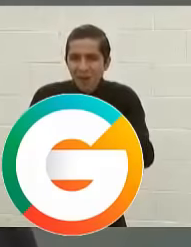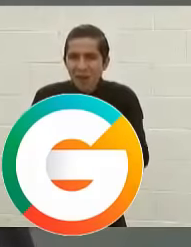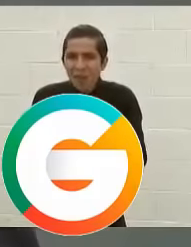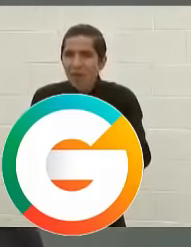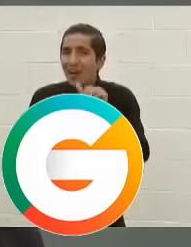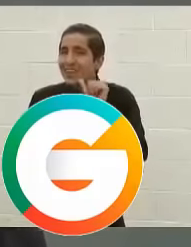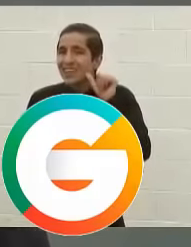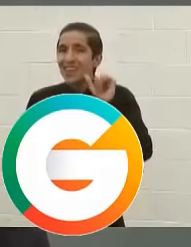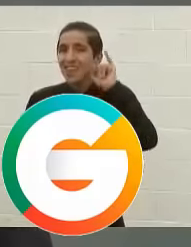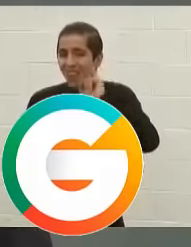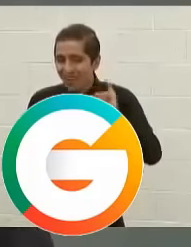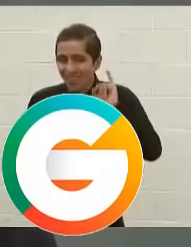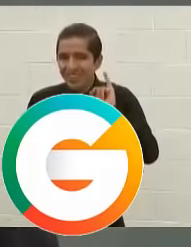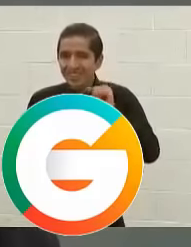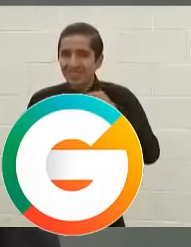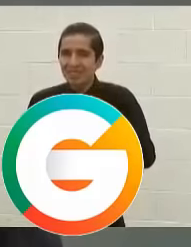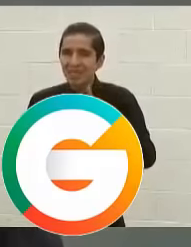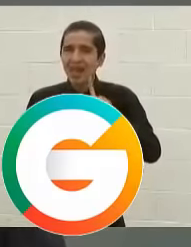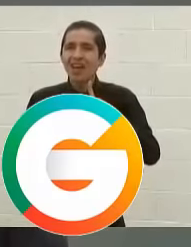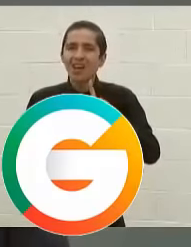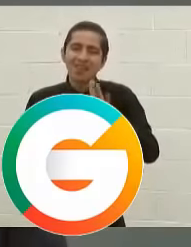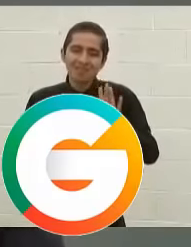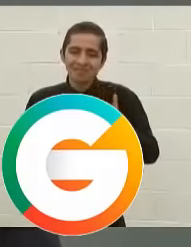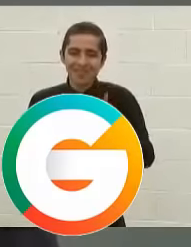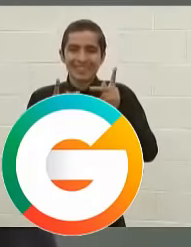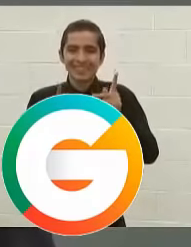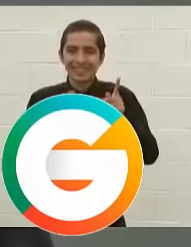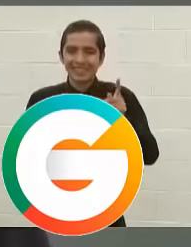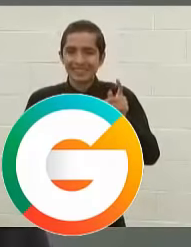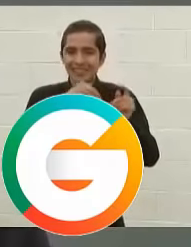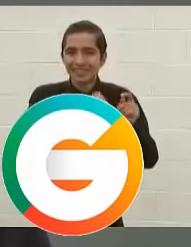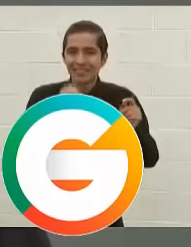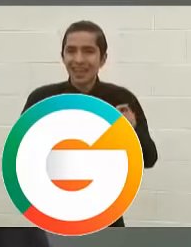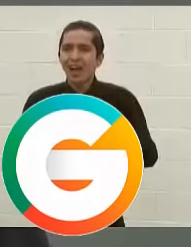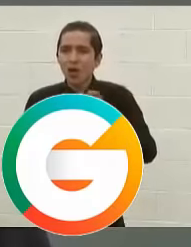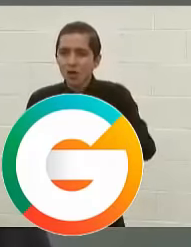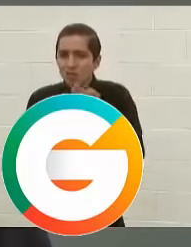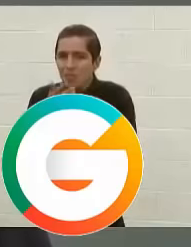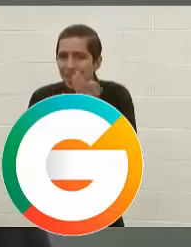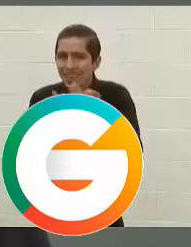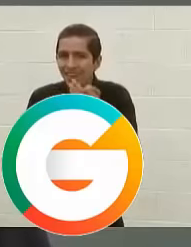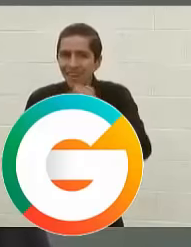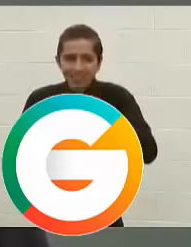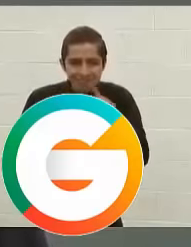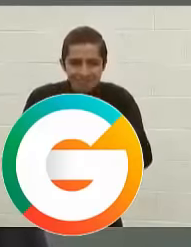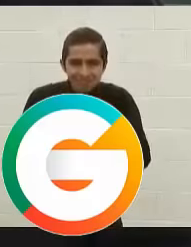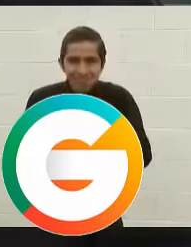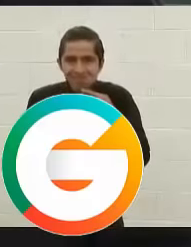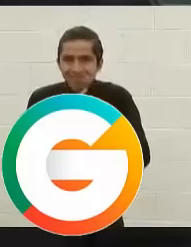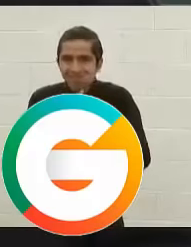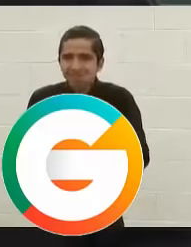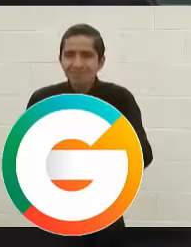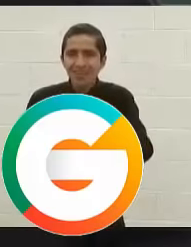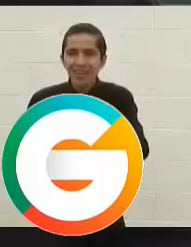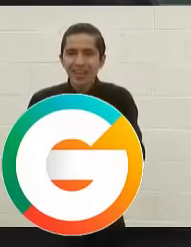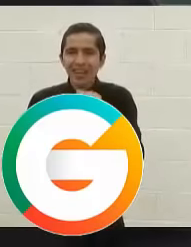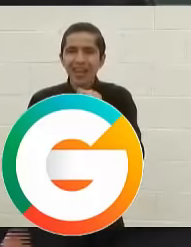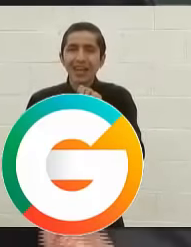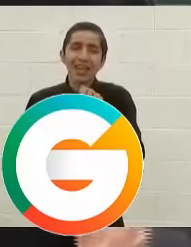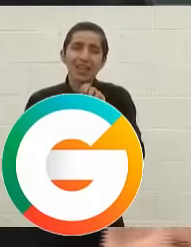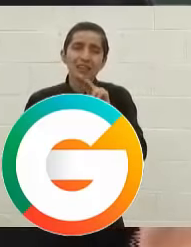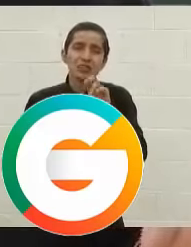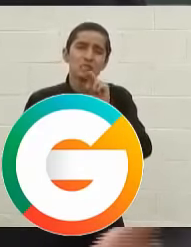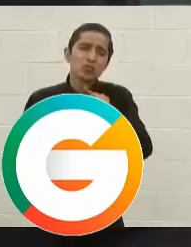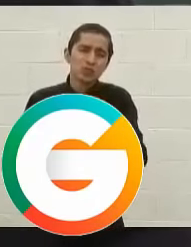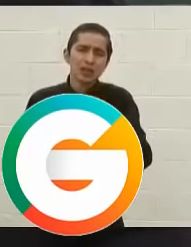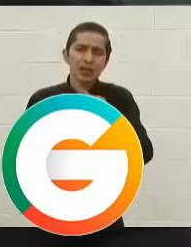ayer jueves, pero coincidió con una gira, lo platicábamos hoy en la mañana con Jesús Ramírez, y